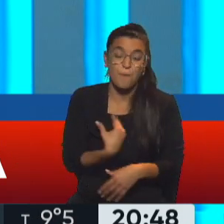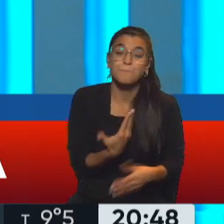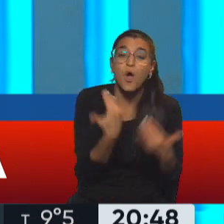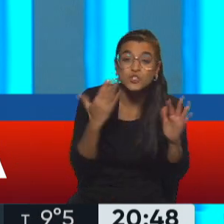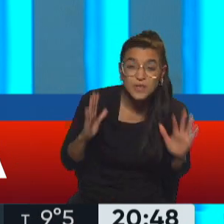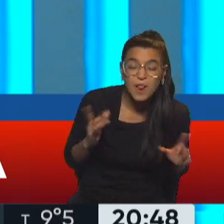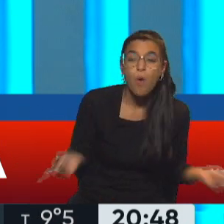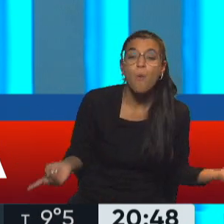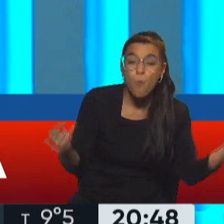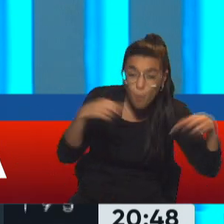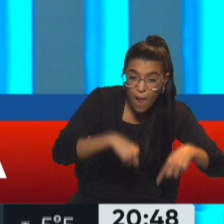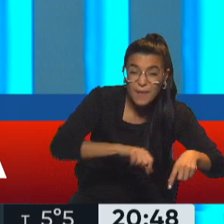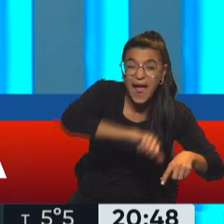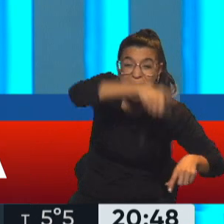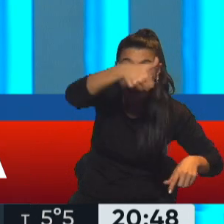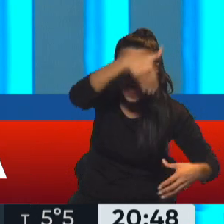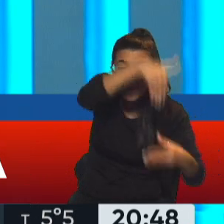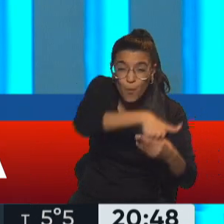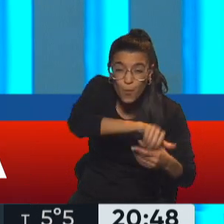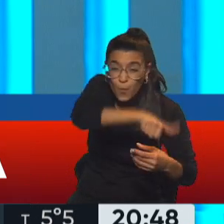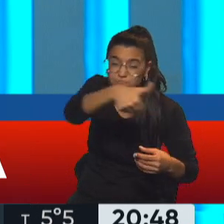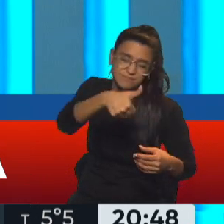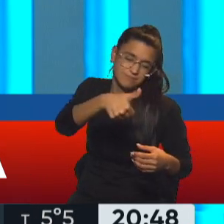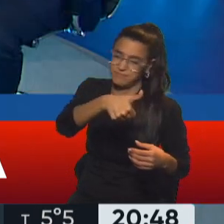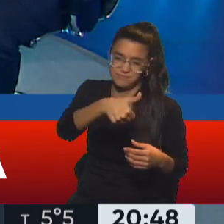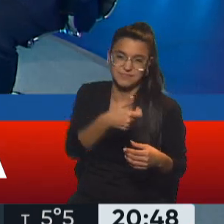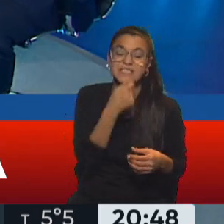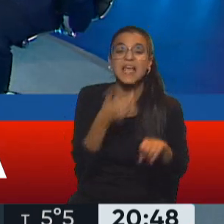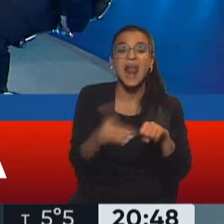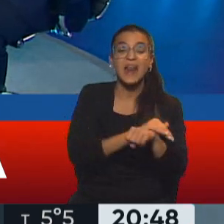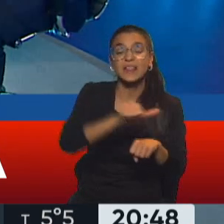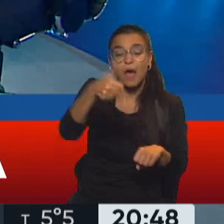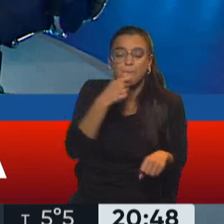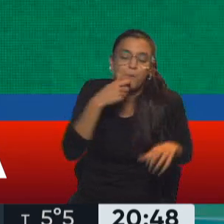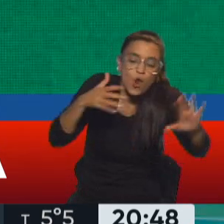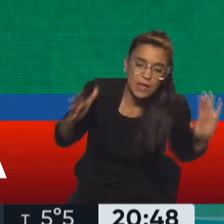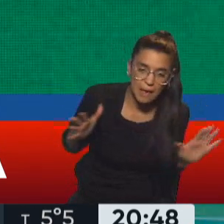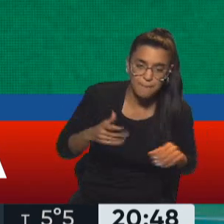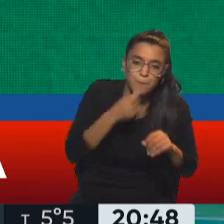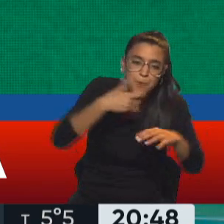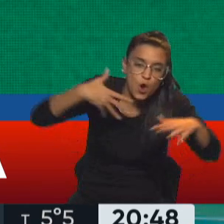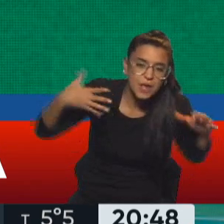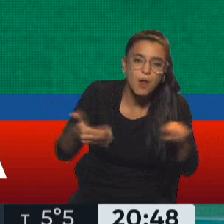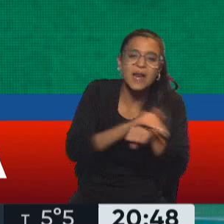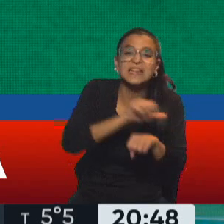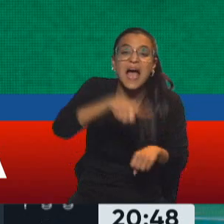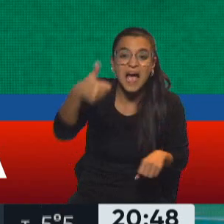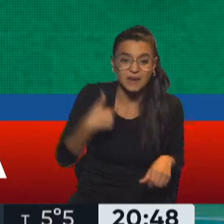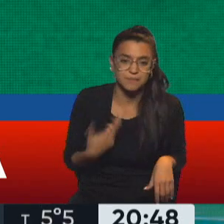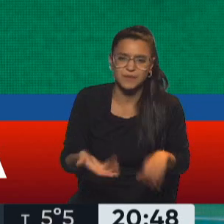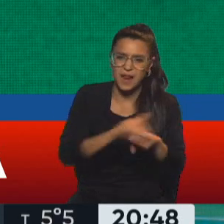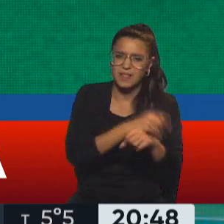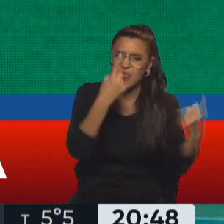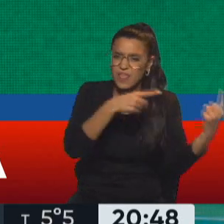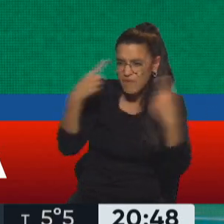es de volver a ganar una elección. Claro, Mauricio pero si gana Macri. Larreta, supongamos, ¿no? Un hipotético escenario en donde Larreta es muy diferente